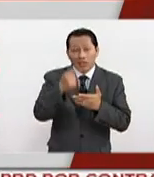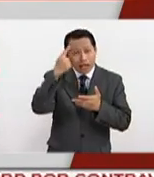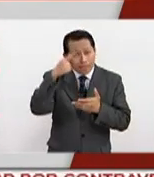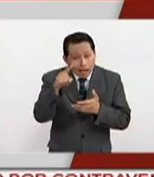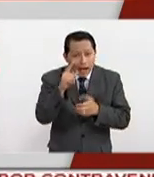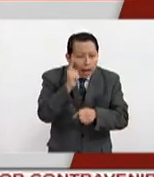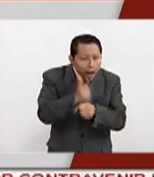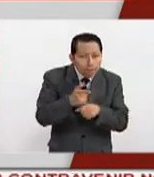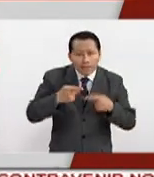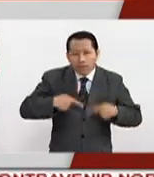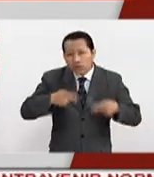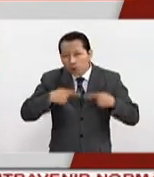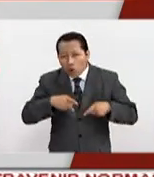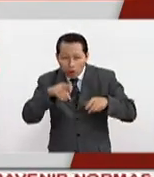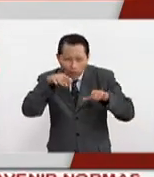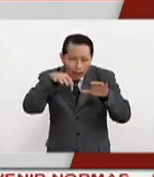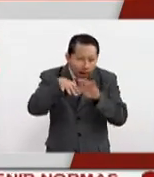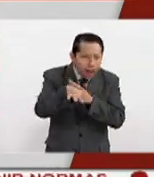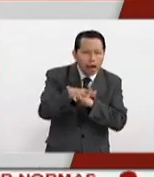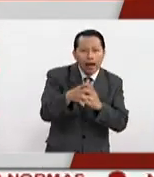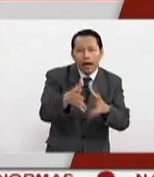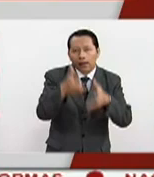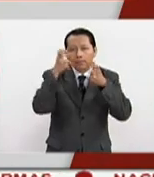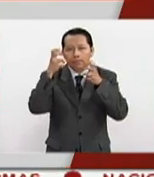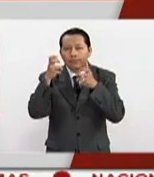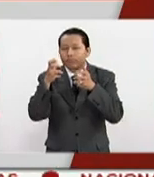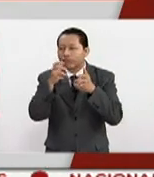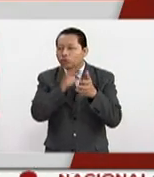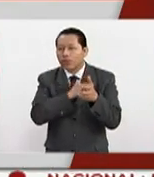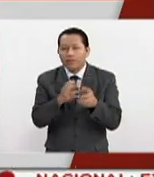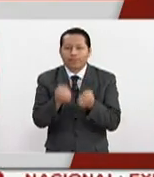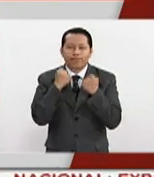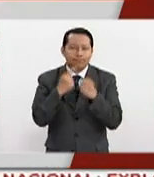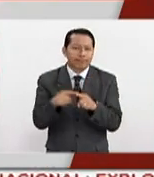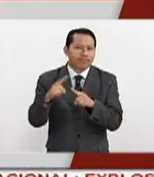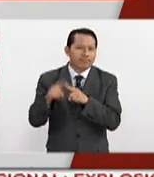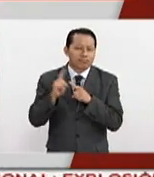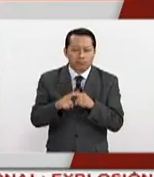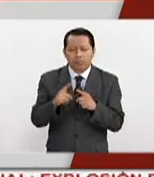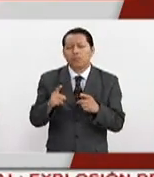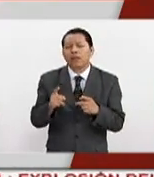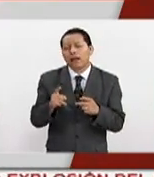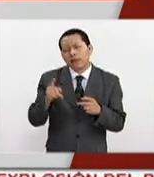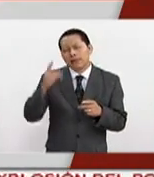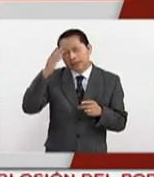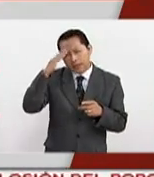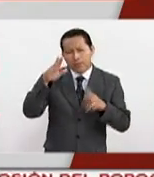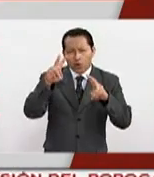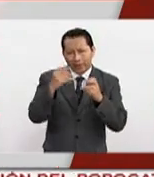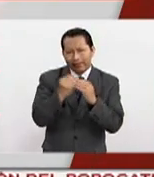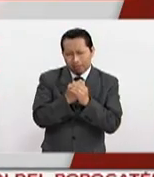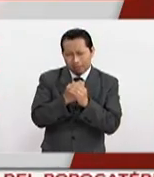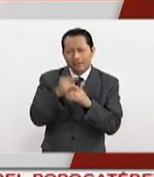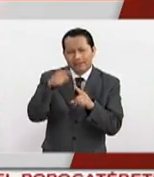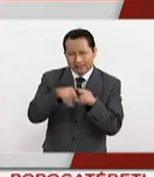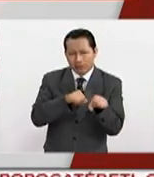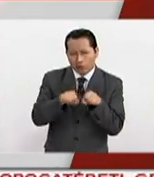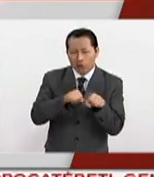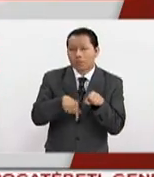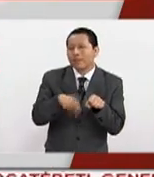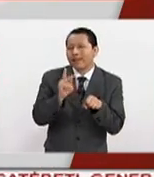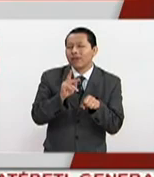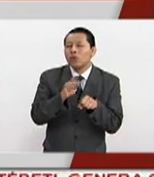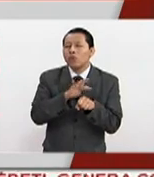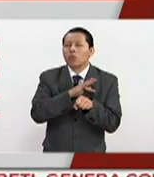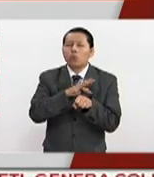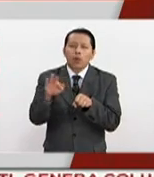rescates, circunstancias dolorosas pero también de mucho orgullo. ¿Qué tipo de temáticas ya sabemos que son basados en el terremoto, pero cuáles son las que